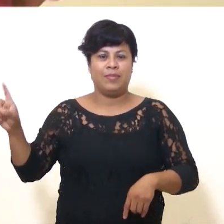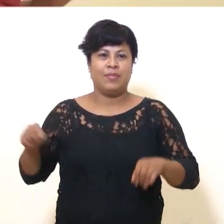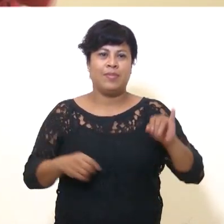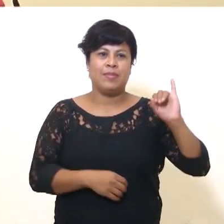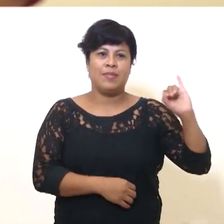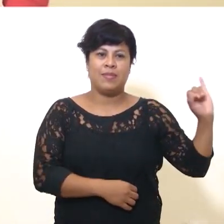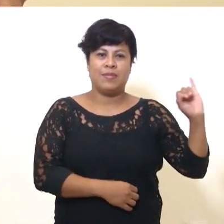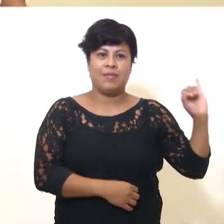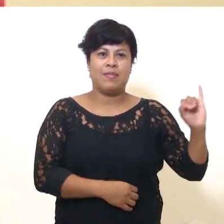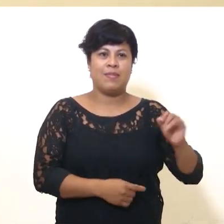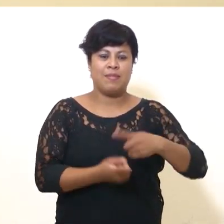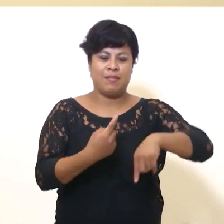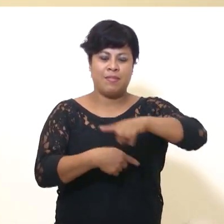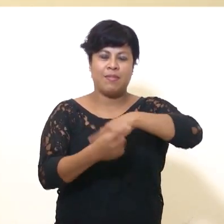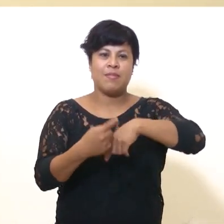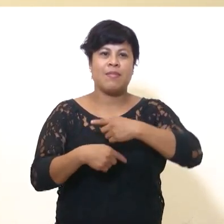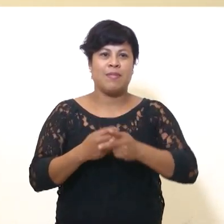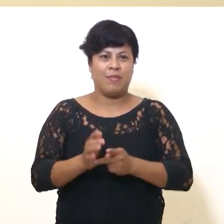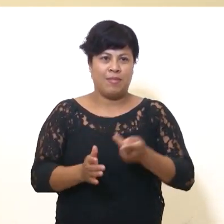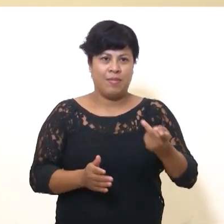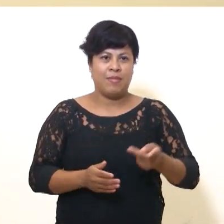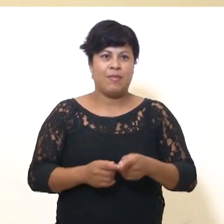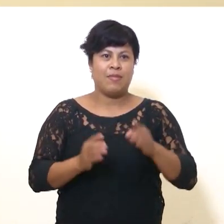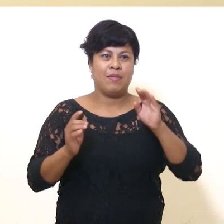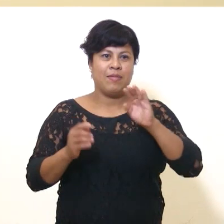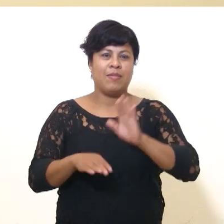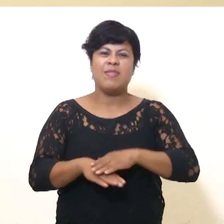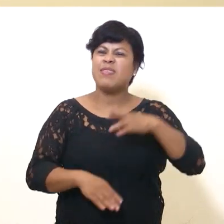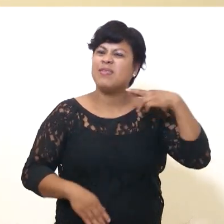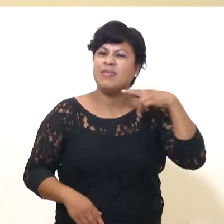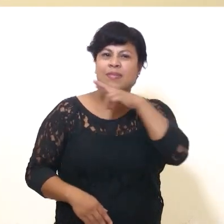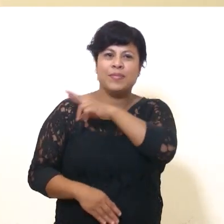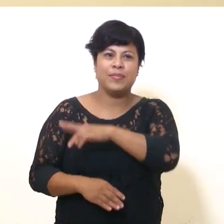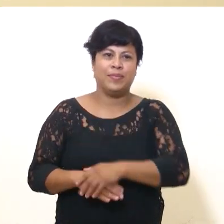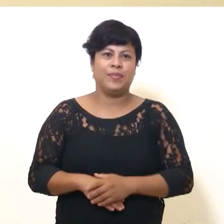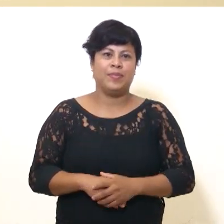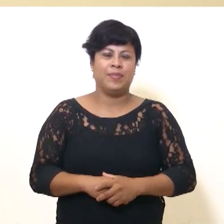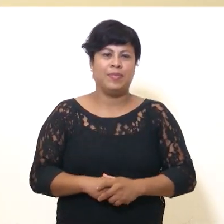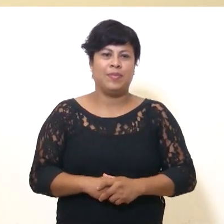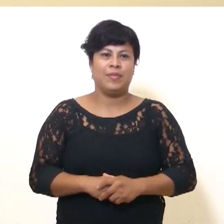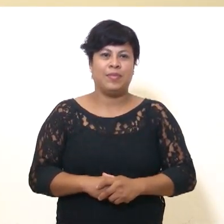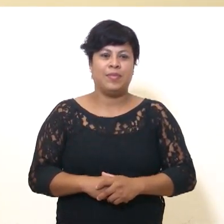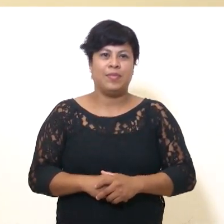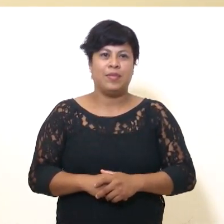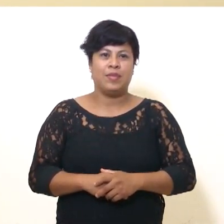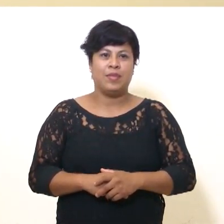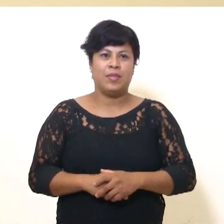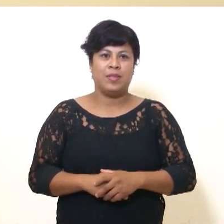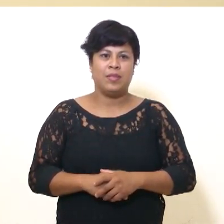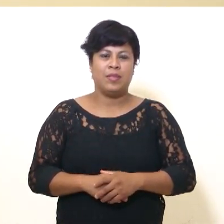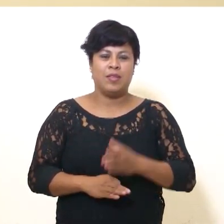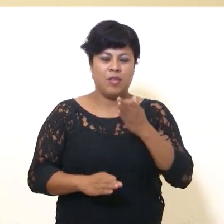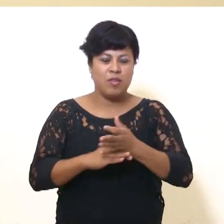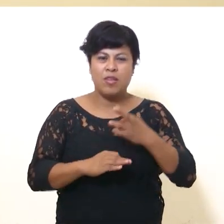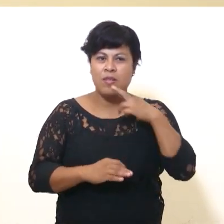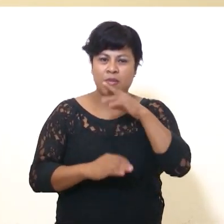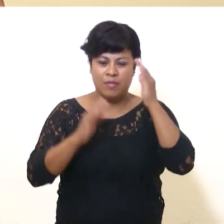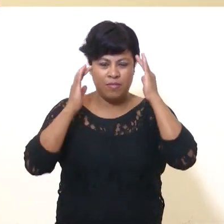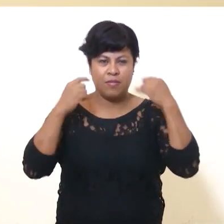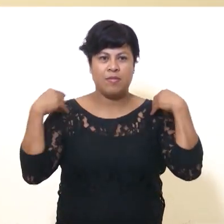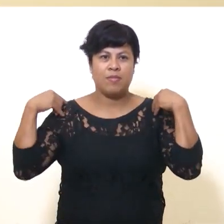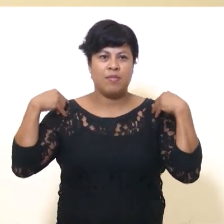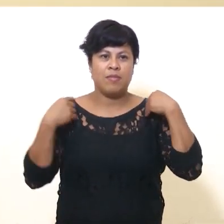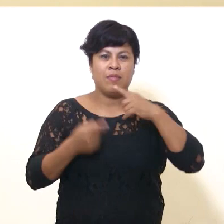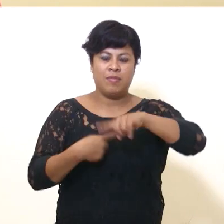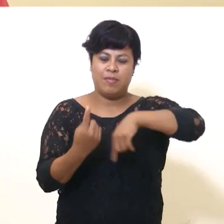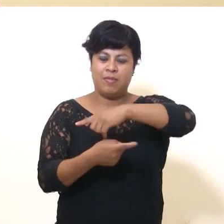da una vuelta ya. Salto a la derecha, salto a la izquierda y vuelve a comenzar. ¡Oh, sí! ¡Más rápido! No hemos llegado tan rápido.